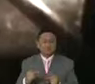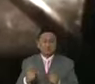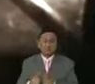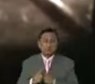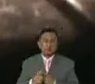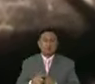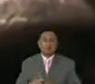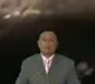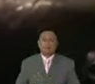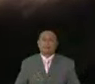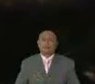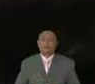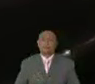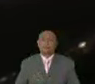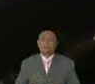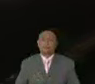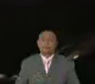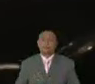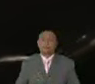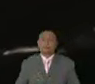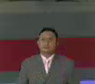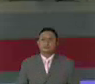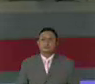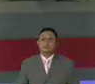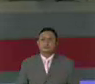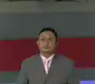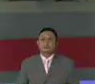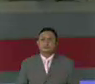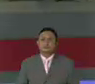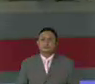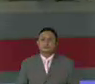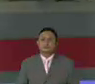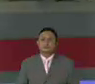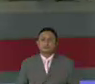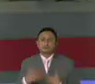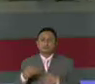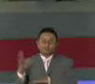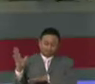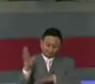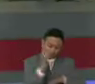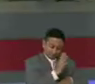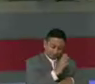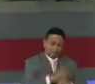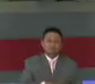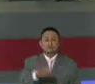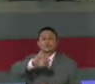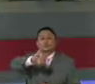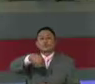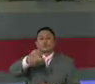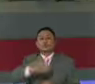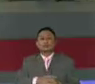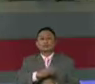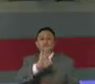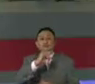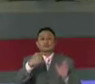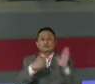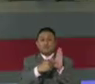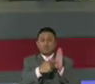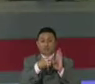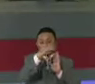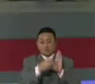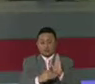urgente. Informó Patricia Aldaz. Cambiamos de tema. Este jueves el IVA disminuirá